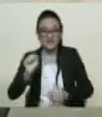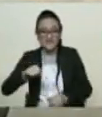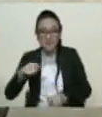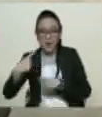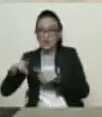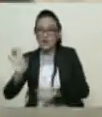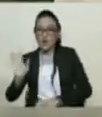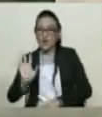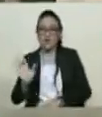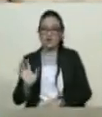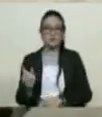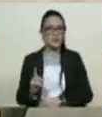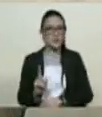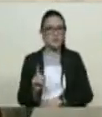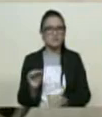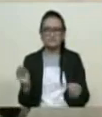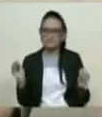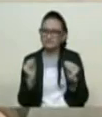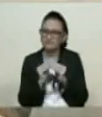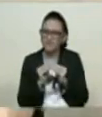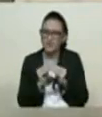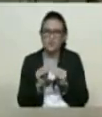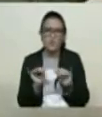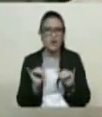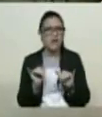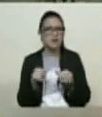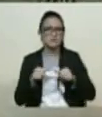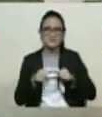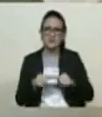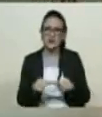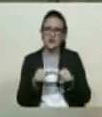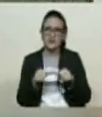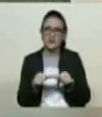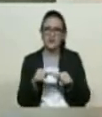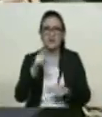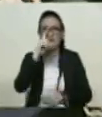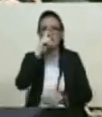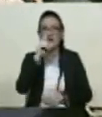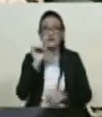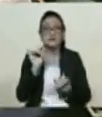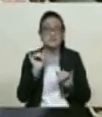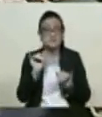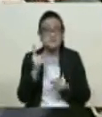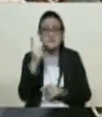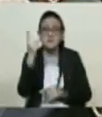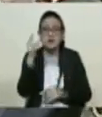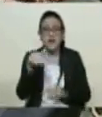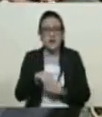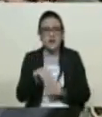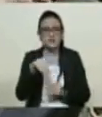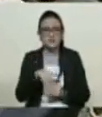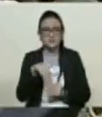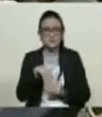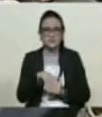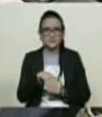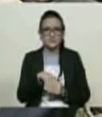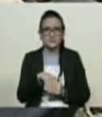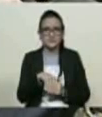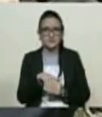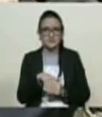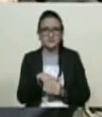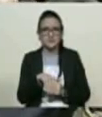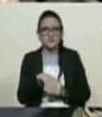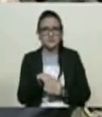ya no la volvemos a hacer. La volvemos a hacer y la hemos mantenido desde el año, desde la primera elección que hicimos con